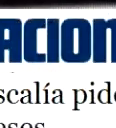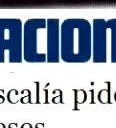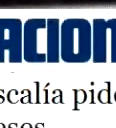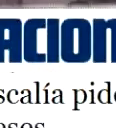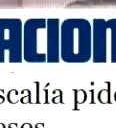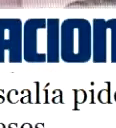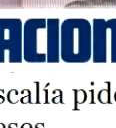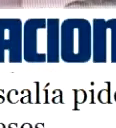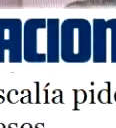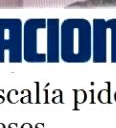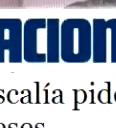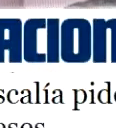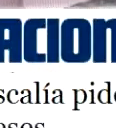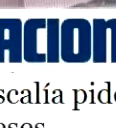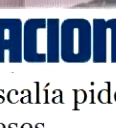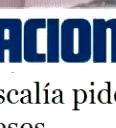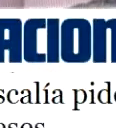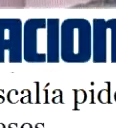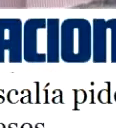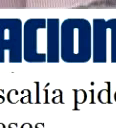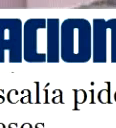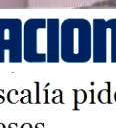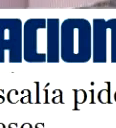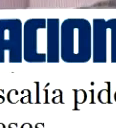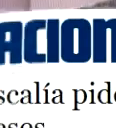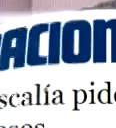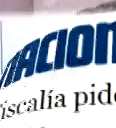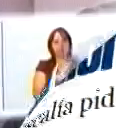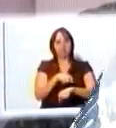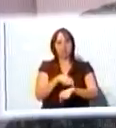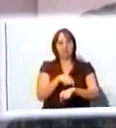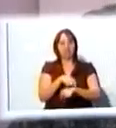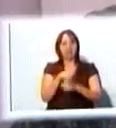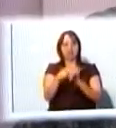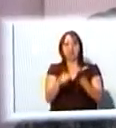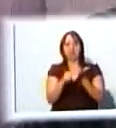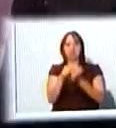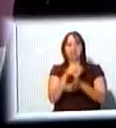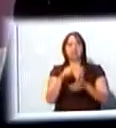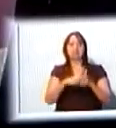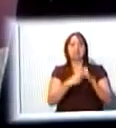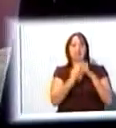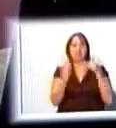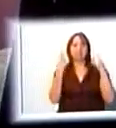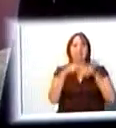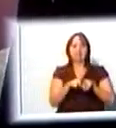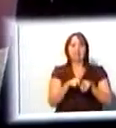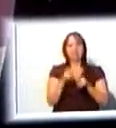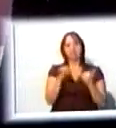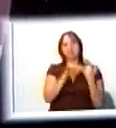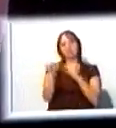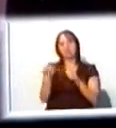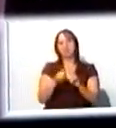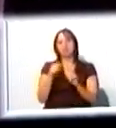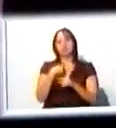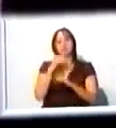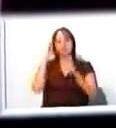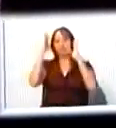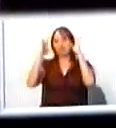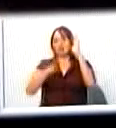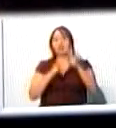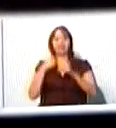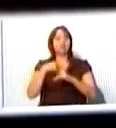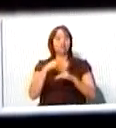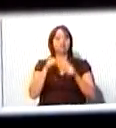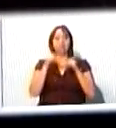denuncia penal, ¿verdad?, porque estaba muy en boga que en esta época electoral empezaban a darse las denuncias, ¿verdad? Lo que yo menos imaginé era que yo era el que seguía en